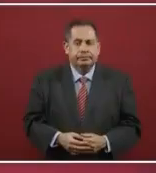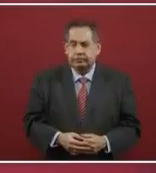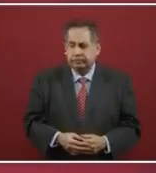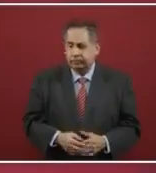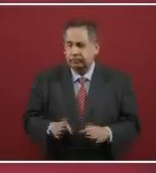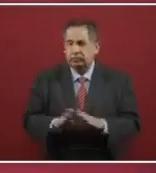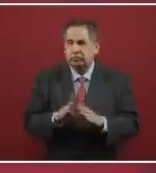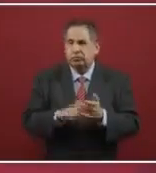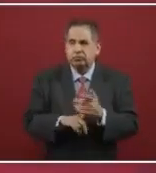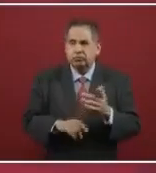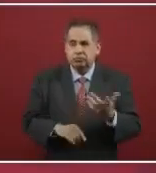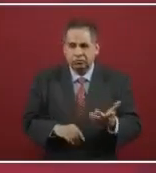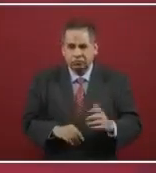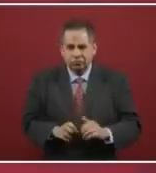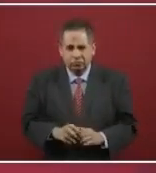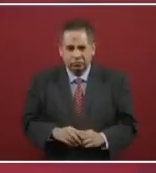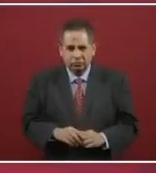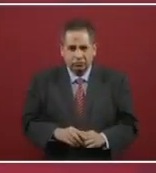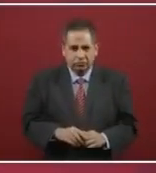Nada de